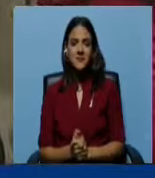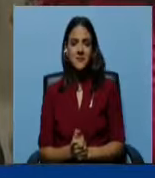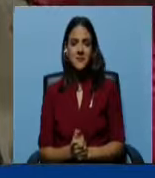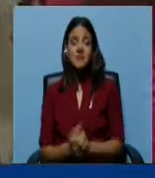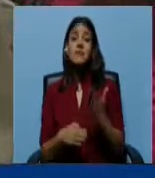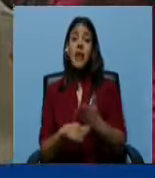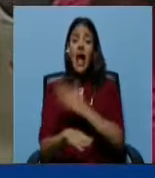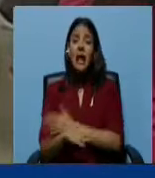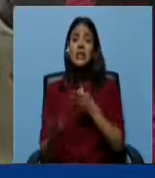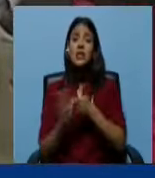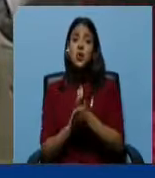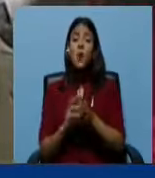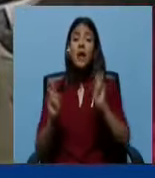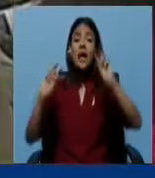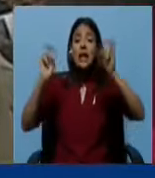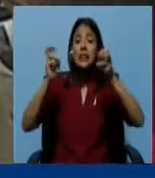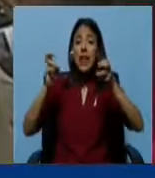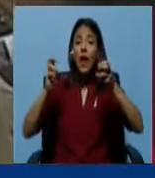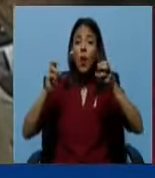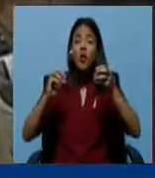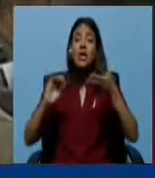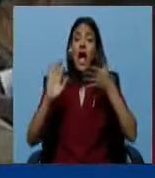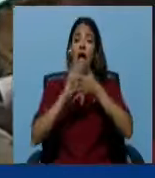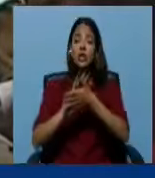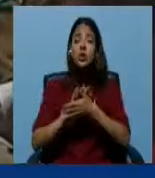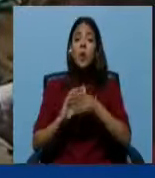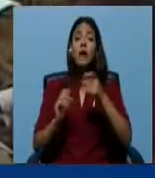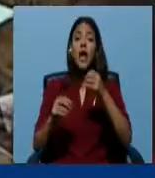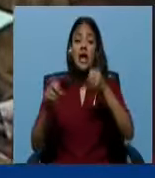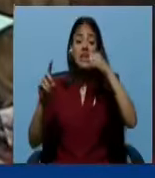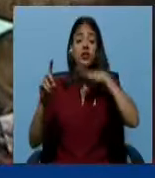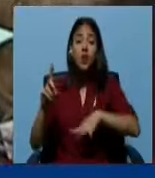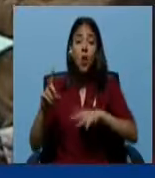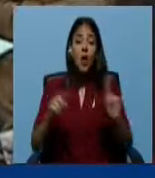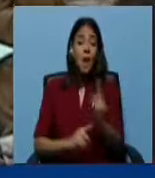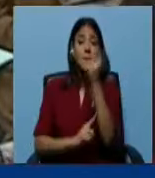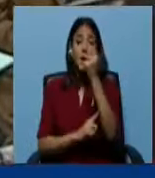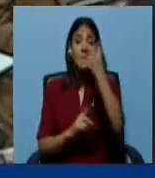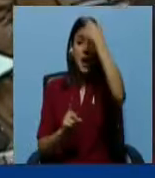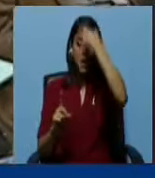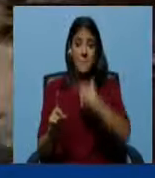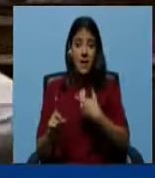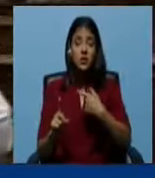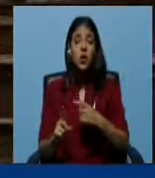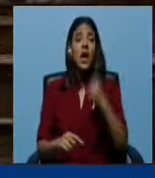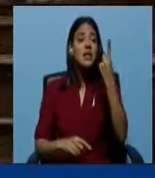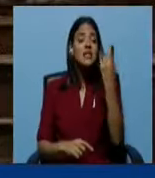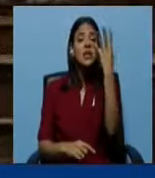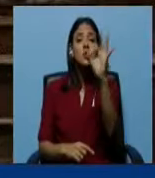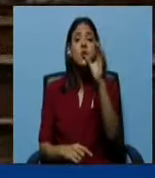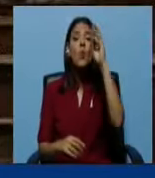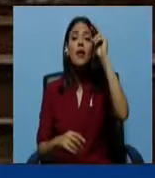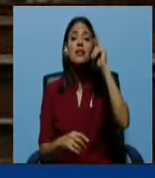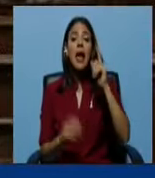Antes la teoría era que el Homo sapiens tenía 150.000 años y después el Homo sapiens se hizo hegemónico.